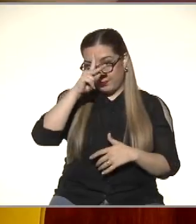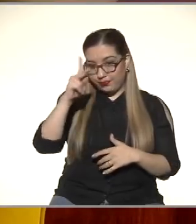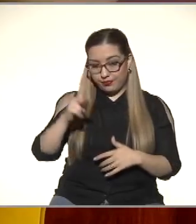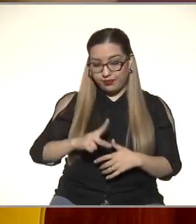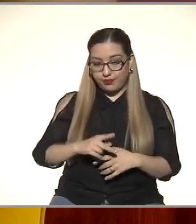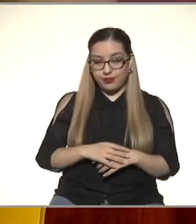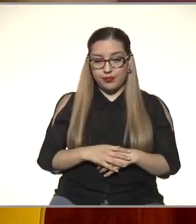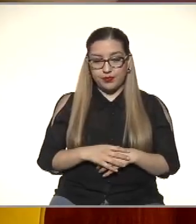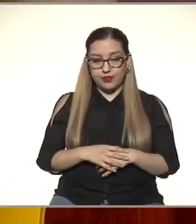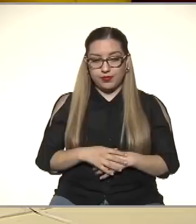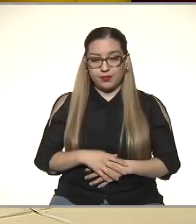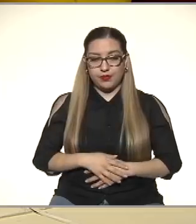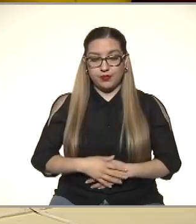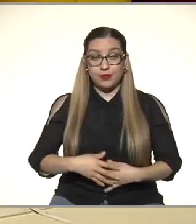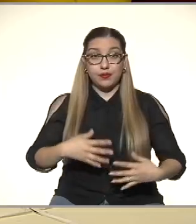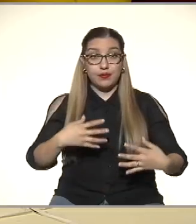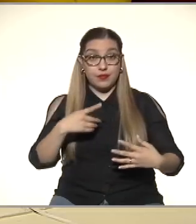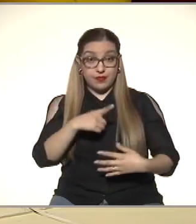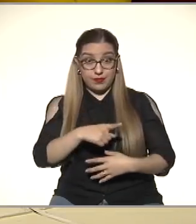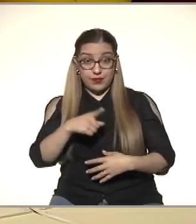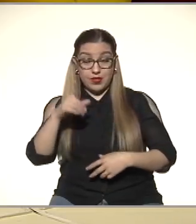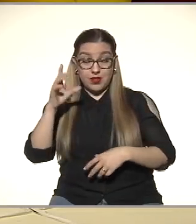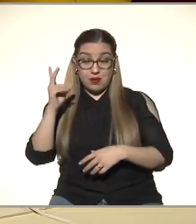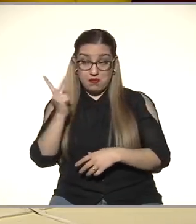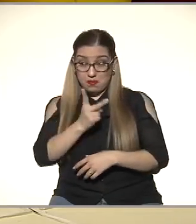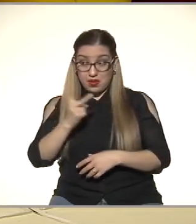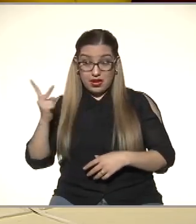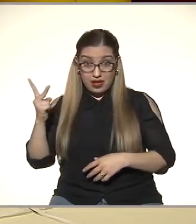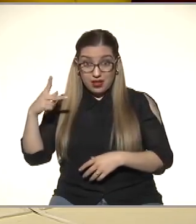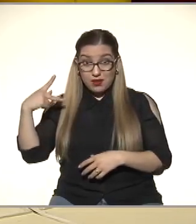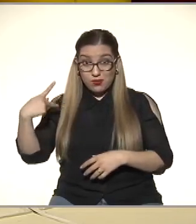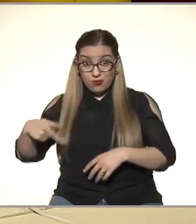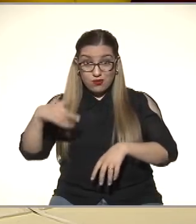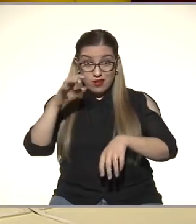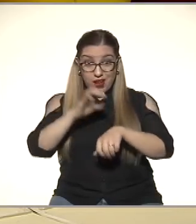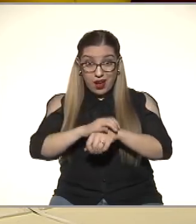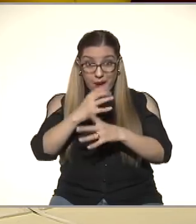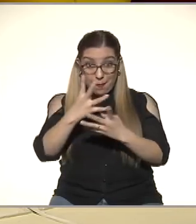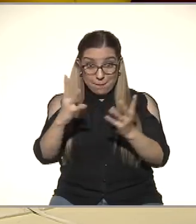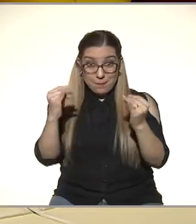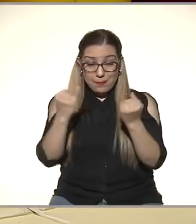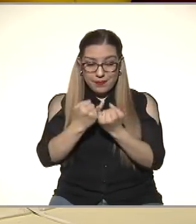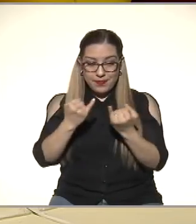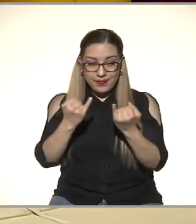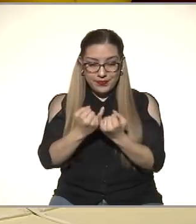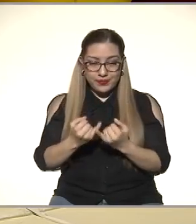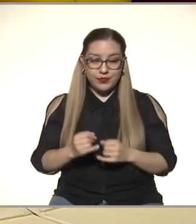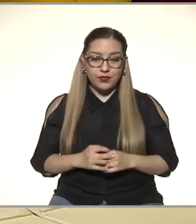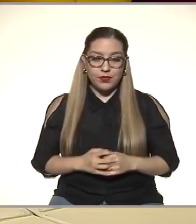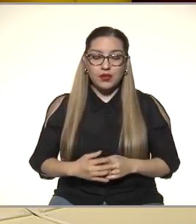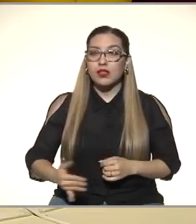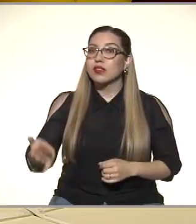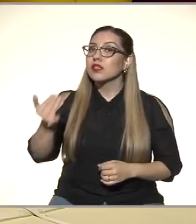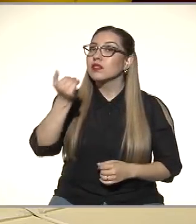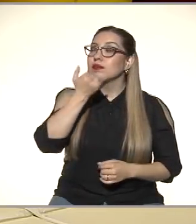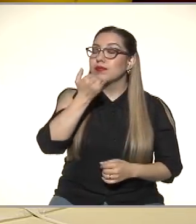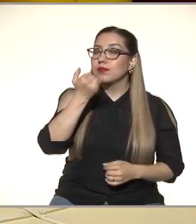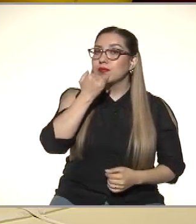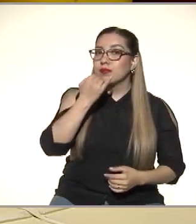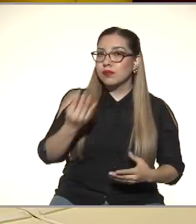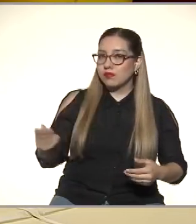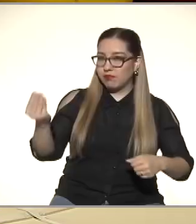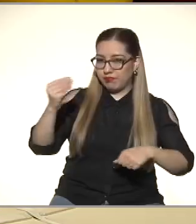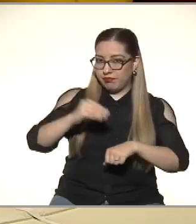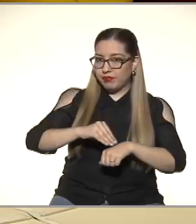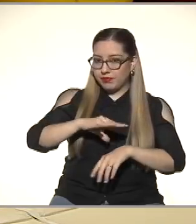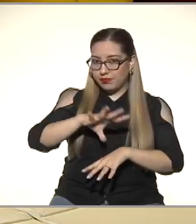otra. Hasta los amigos Eso va de a la impactar. pareja, hasta los Así es. amigos, porque uno pensaría que Pero ¿qué les justo, importa? Y sí. Perdonando nada más, completando esto antes